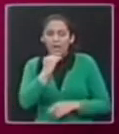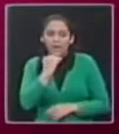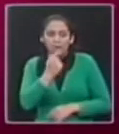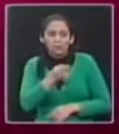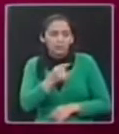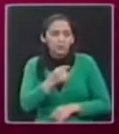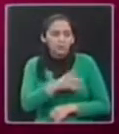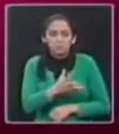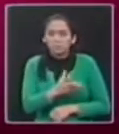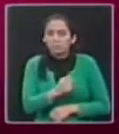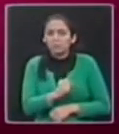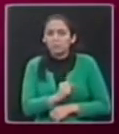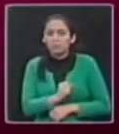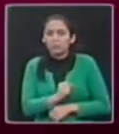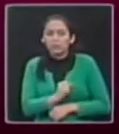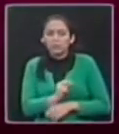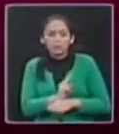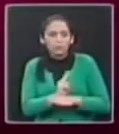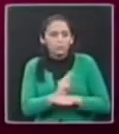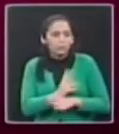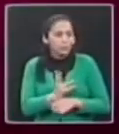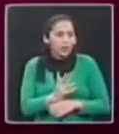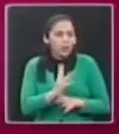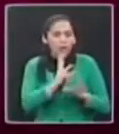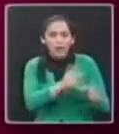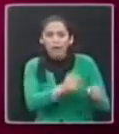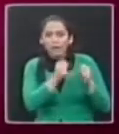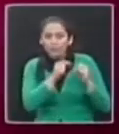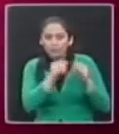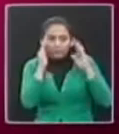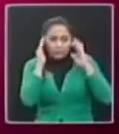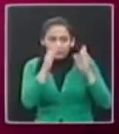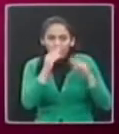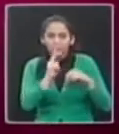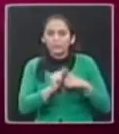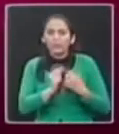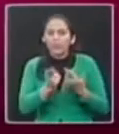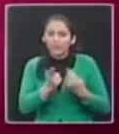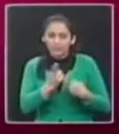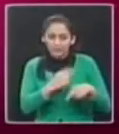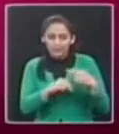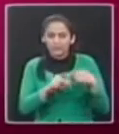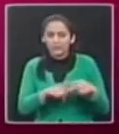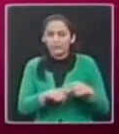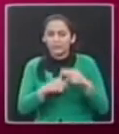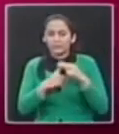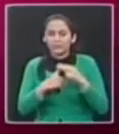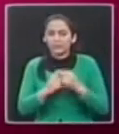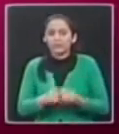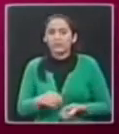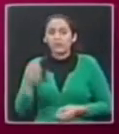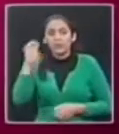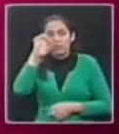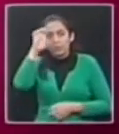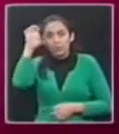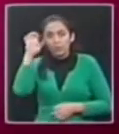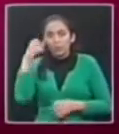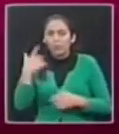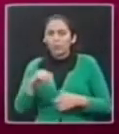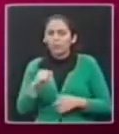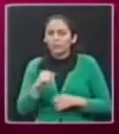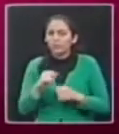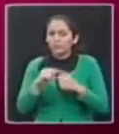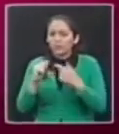en Latinoamérica, en Europa, en el mundo, ha hecho uso de recursos ociosos y ha dinamizado economías